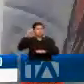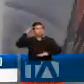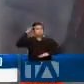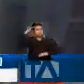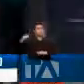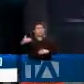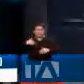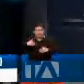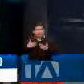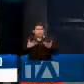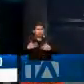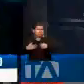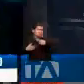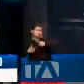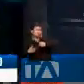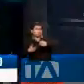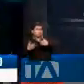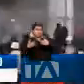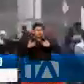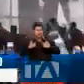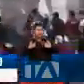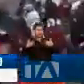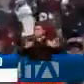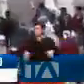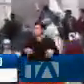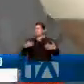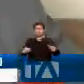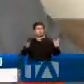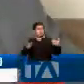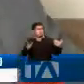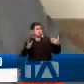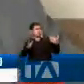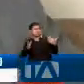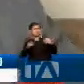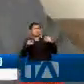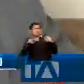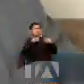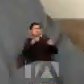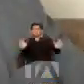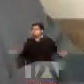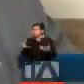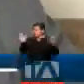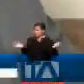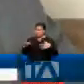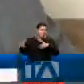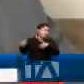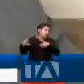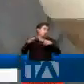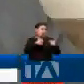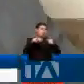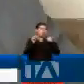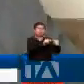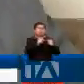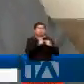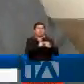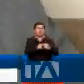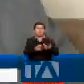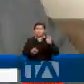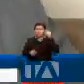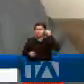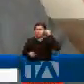dotación suficiente para intervenir en protestas y fomentar el caos. Gran parte de ese manual está siendo aplicado